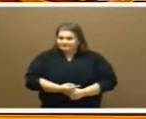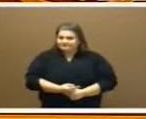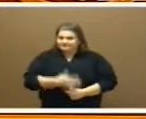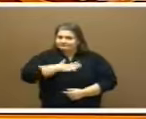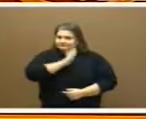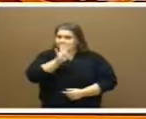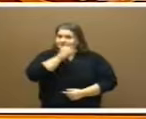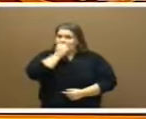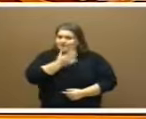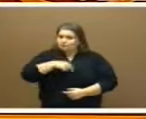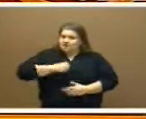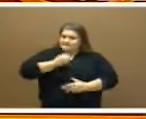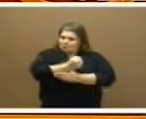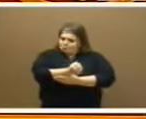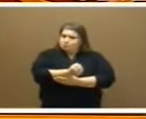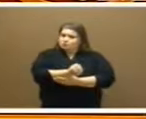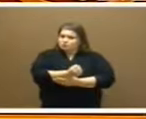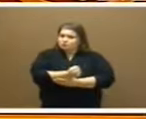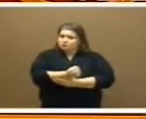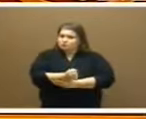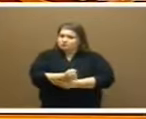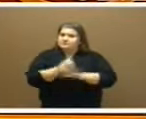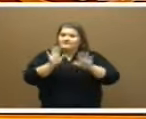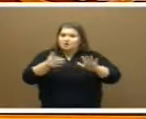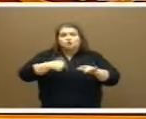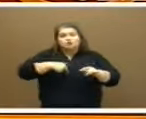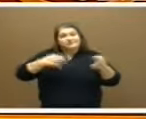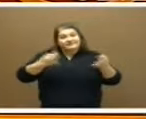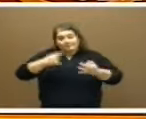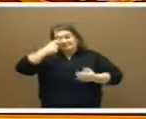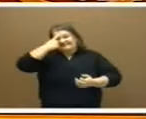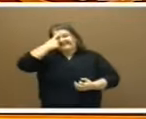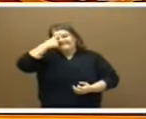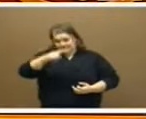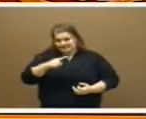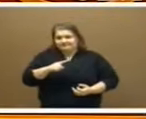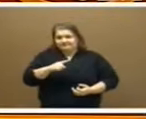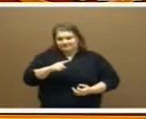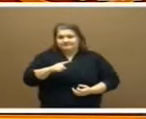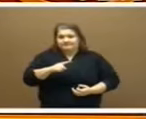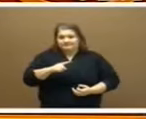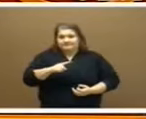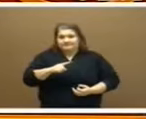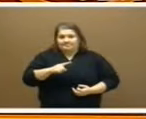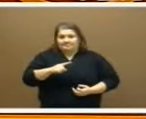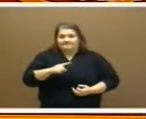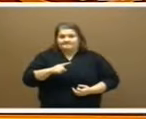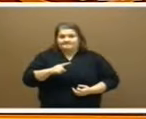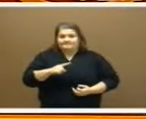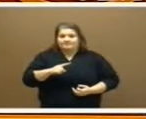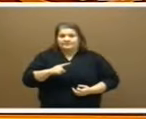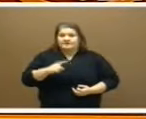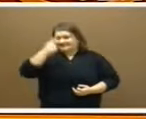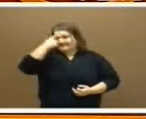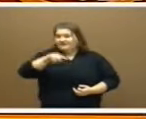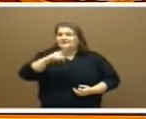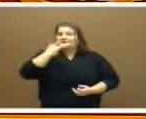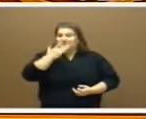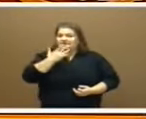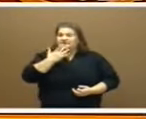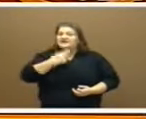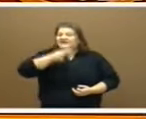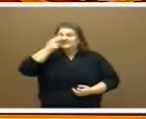parece muy bien, la apoyaremos, pero hay que ser un poco consecuentes, es decir, hay que decir que se tira, cuando interesa,